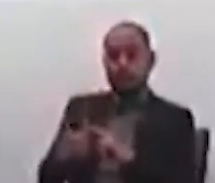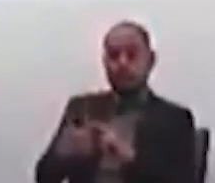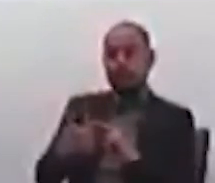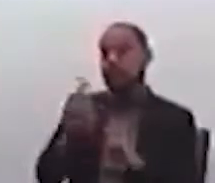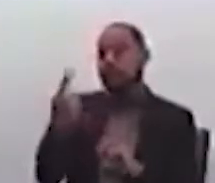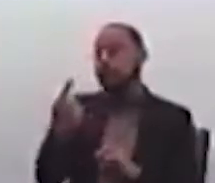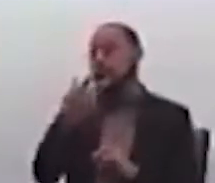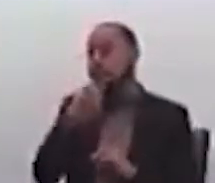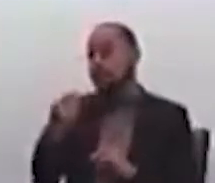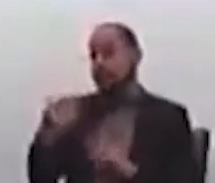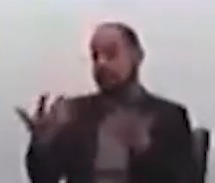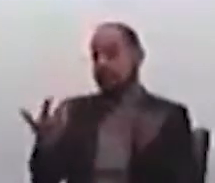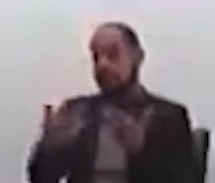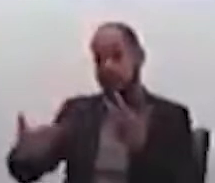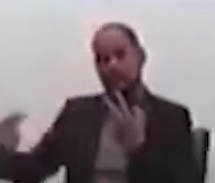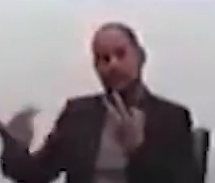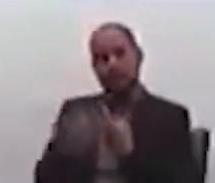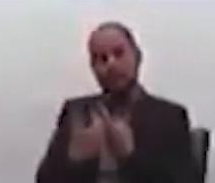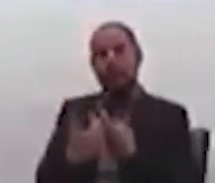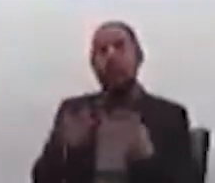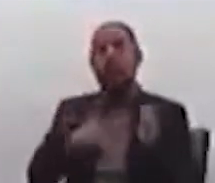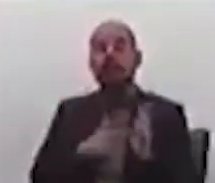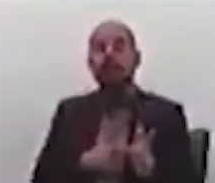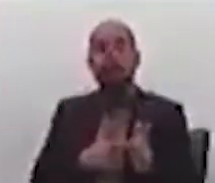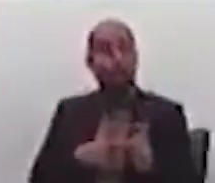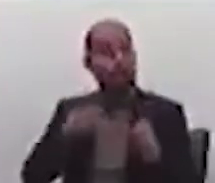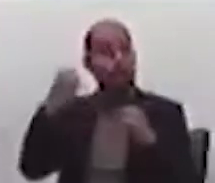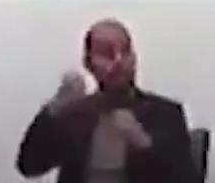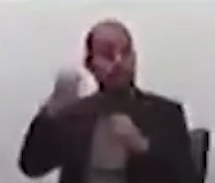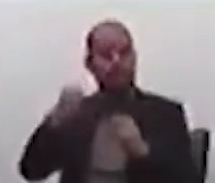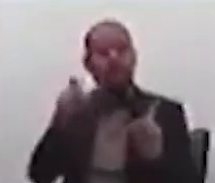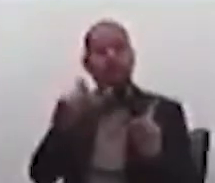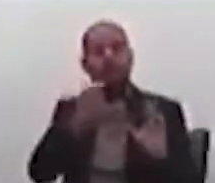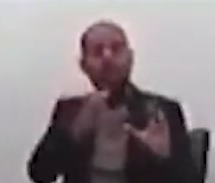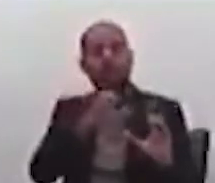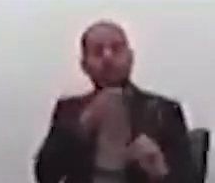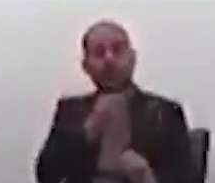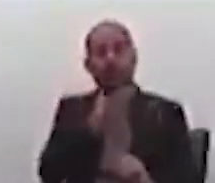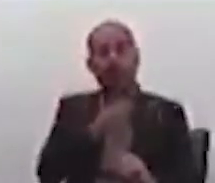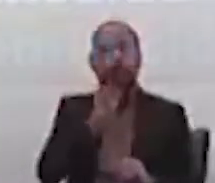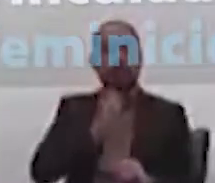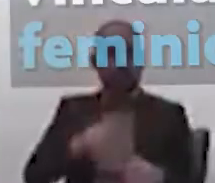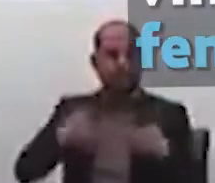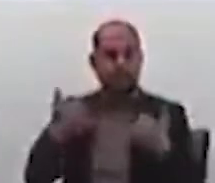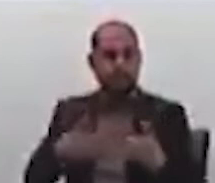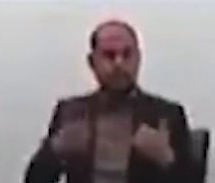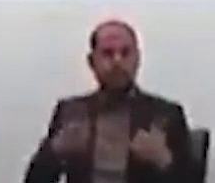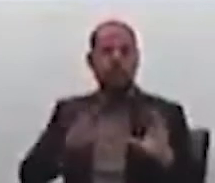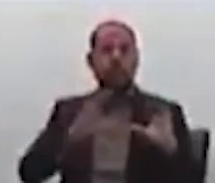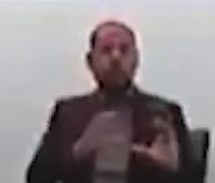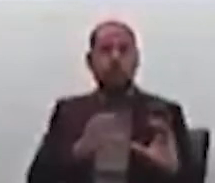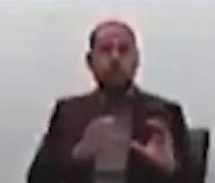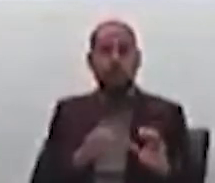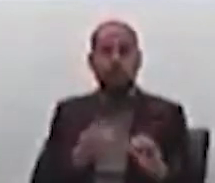feminicida. Porque quienes nos quedamos en la lucha, promoveremos acciones a favor de las niñas, niños y adolescentes, a quien un cobarde feminicida